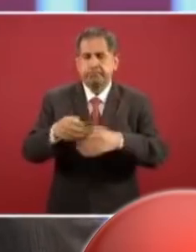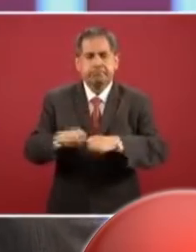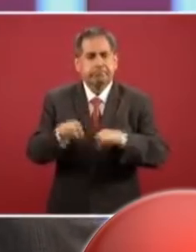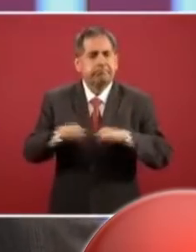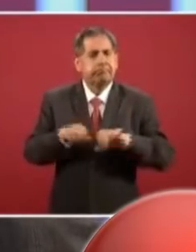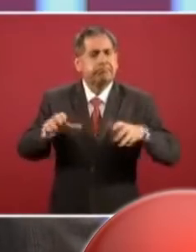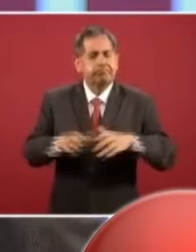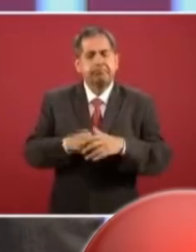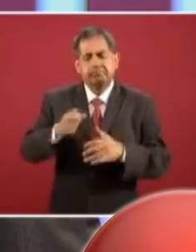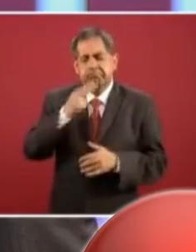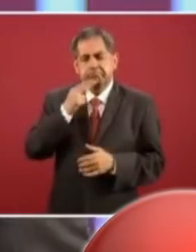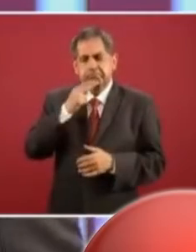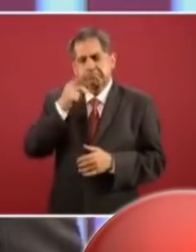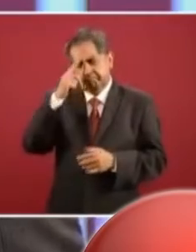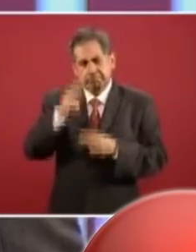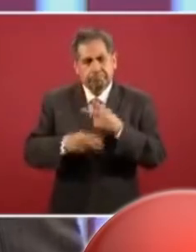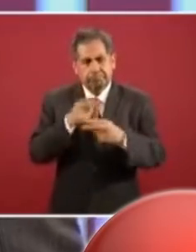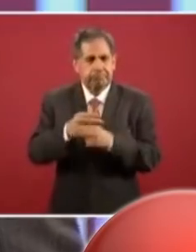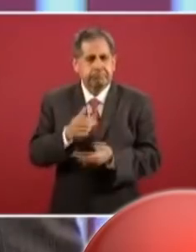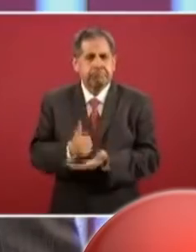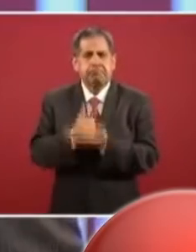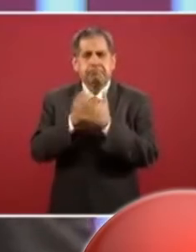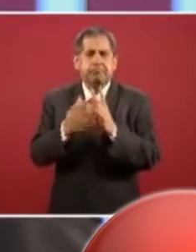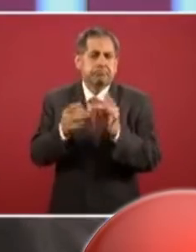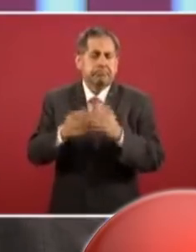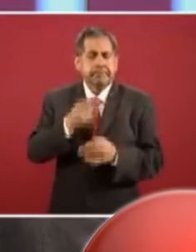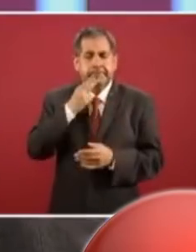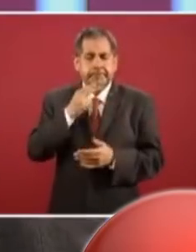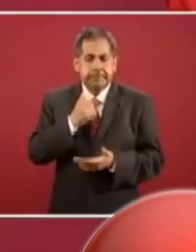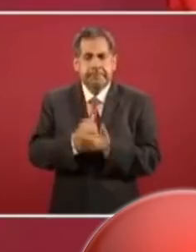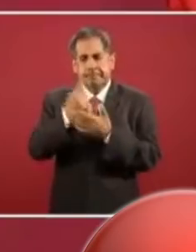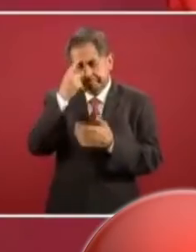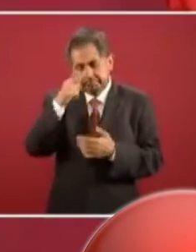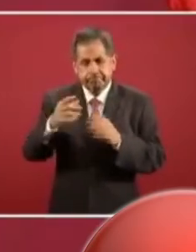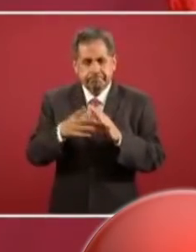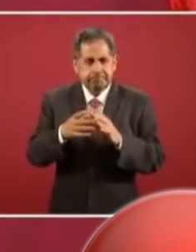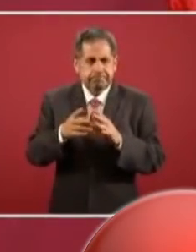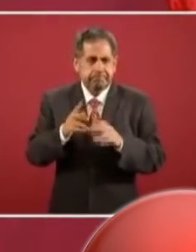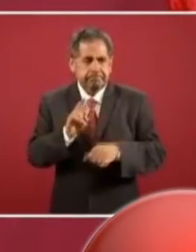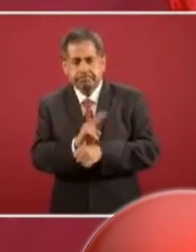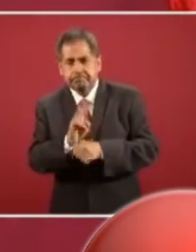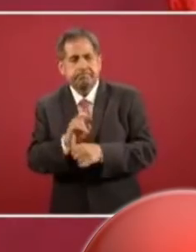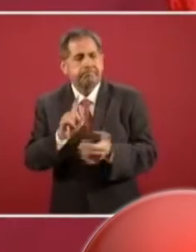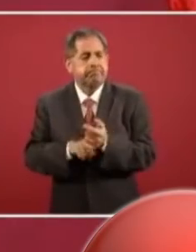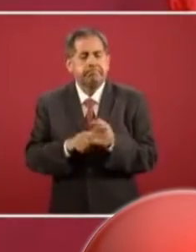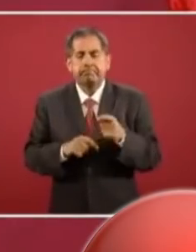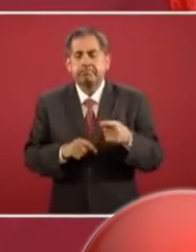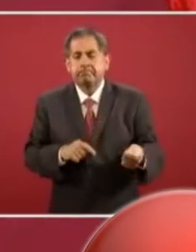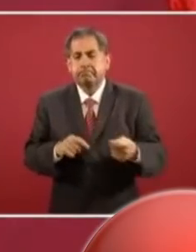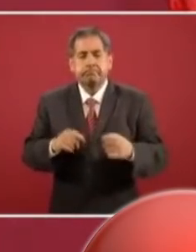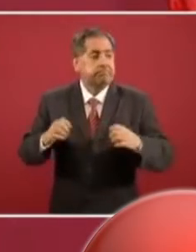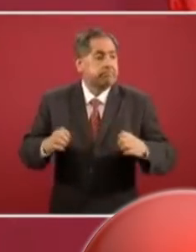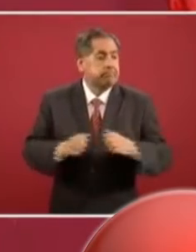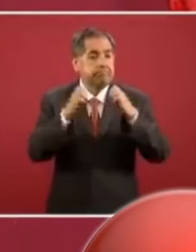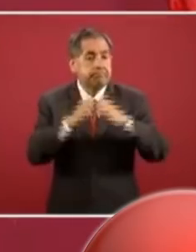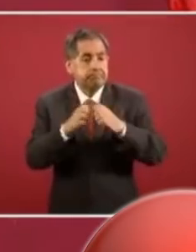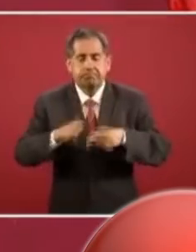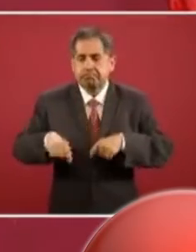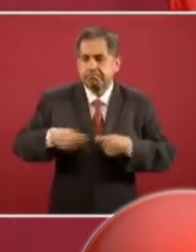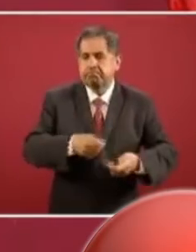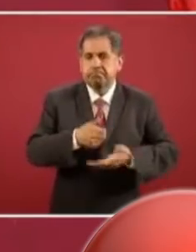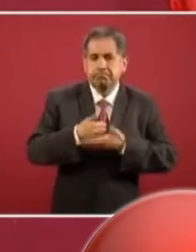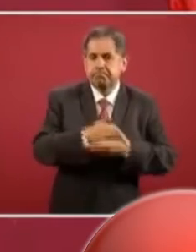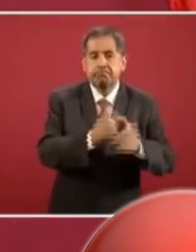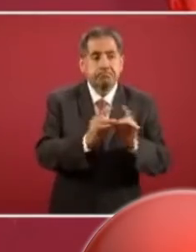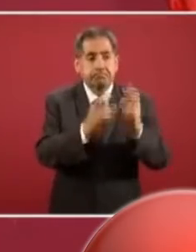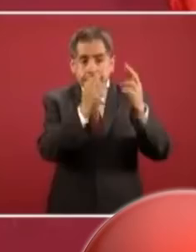que pueda, por supuesto, prevenir y que pueda ser eficiente en la atención de las emergencias o los eventuales